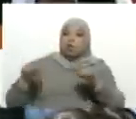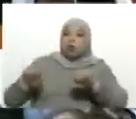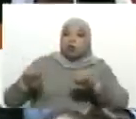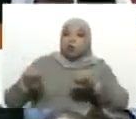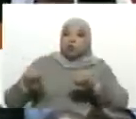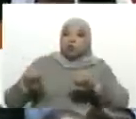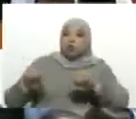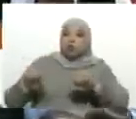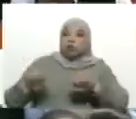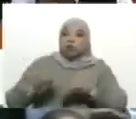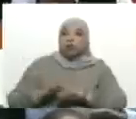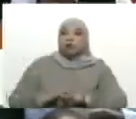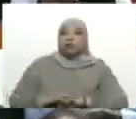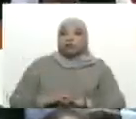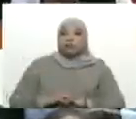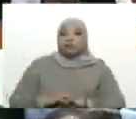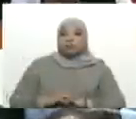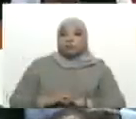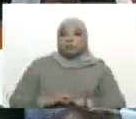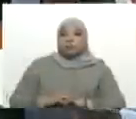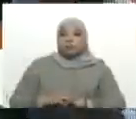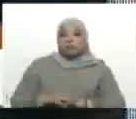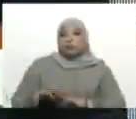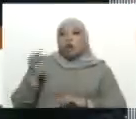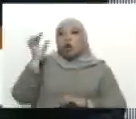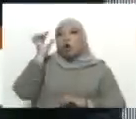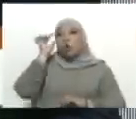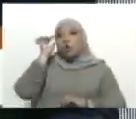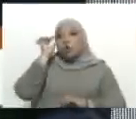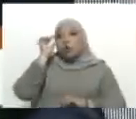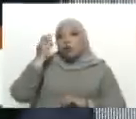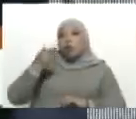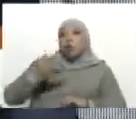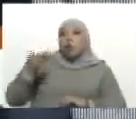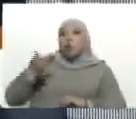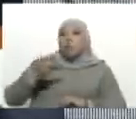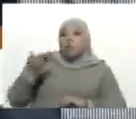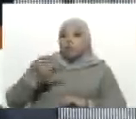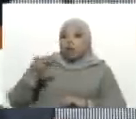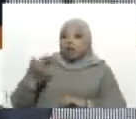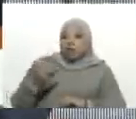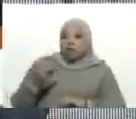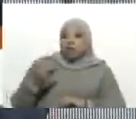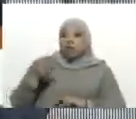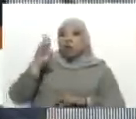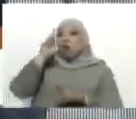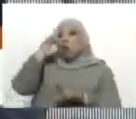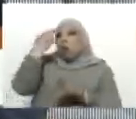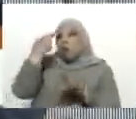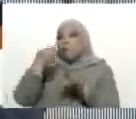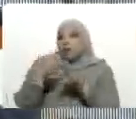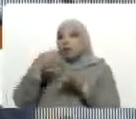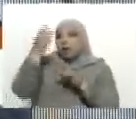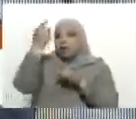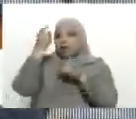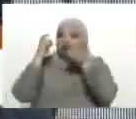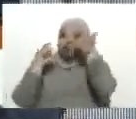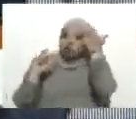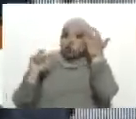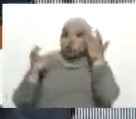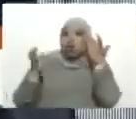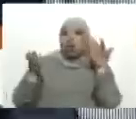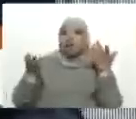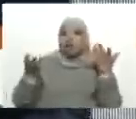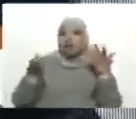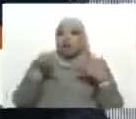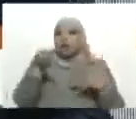es una fecha importante en el contexto del homenaje que le estamos dando al comandante supremo